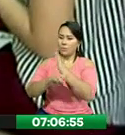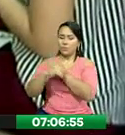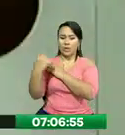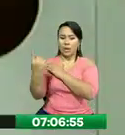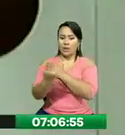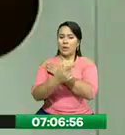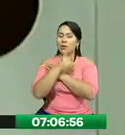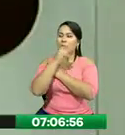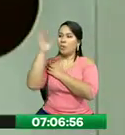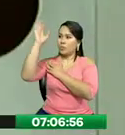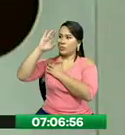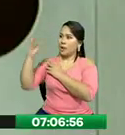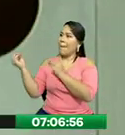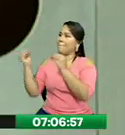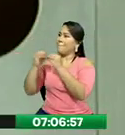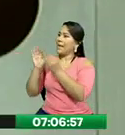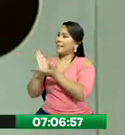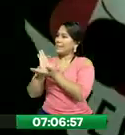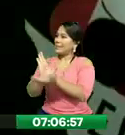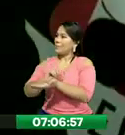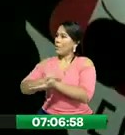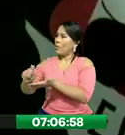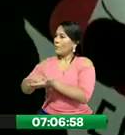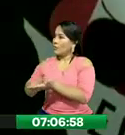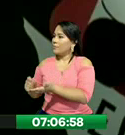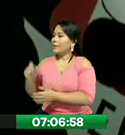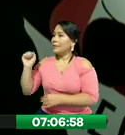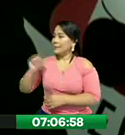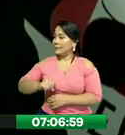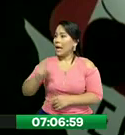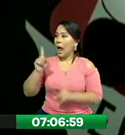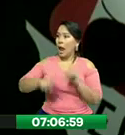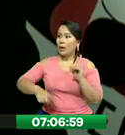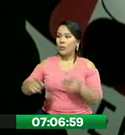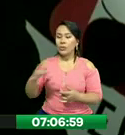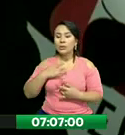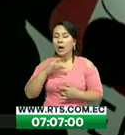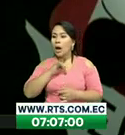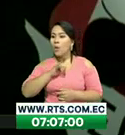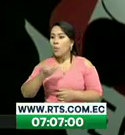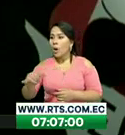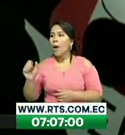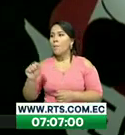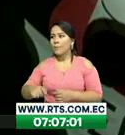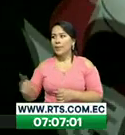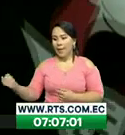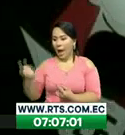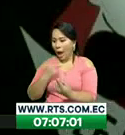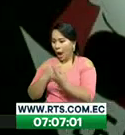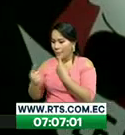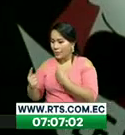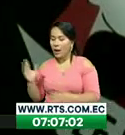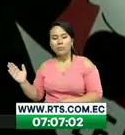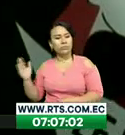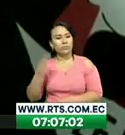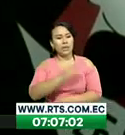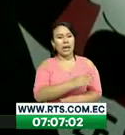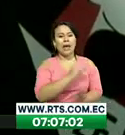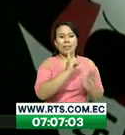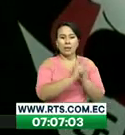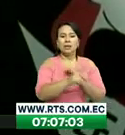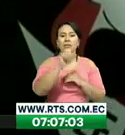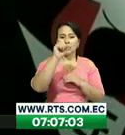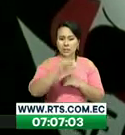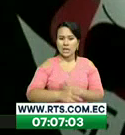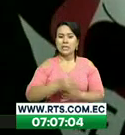para lo cual buscan juntar más testimonios. Si es que se identifican en nuestra historia, se puedan acercar a nosotras. Este es un lugar seguro